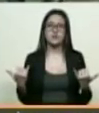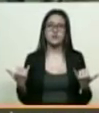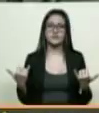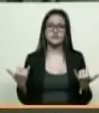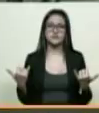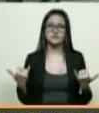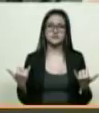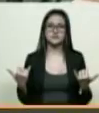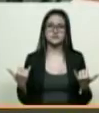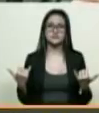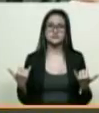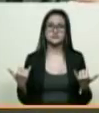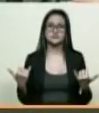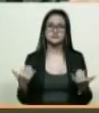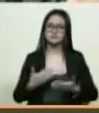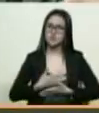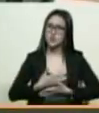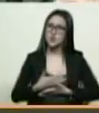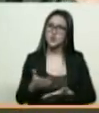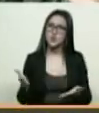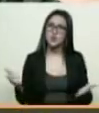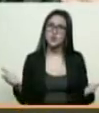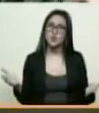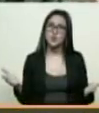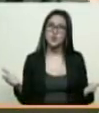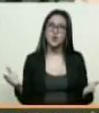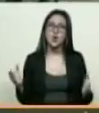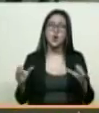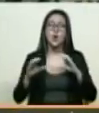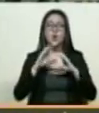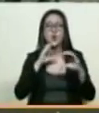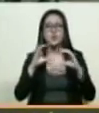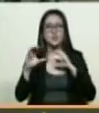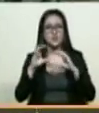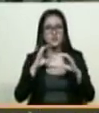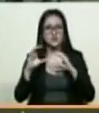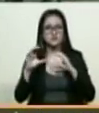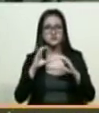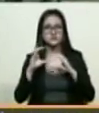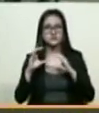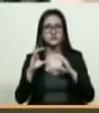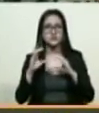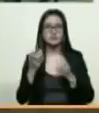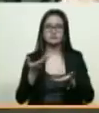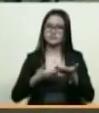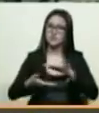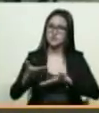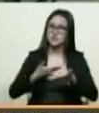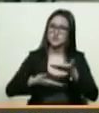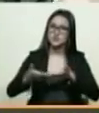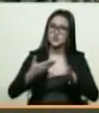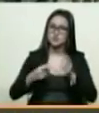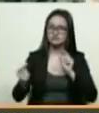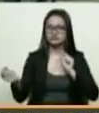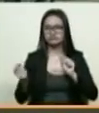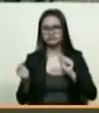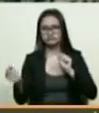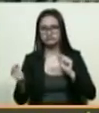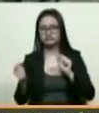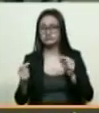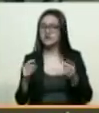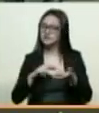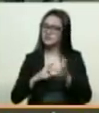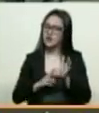abrir las compuertas de la comunicación, del intercambio, del diálogo, para